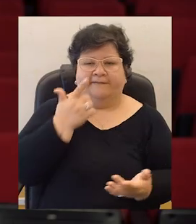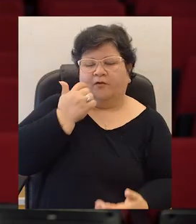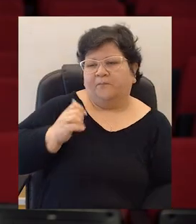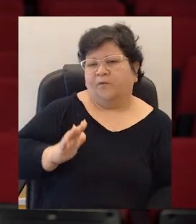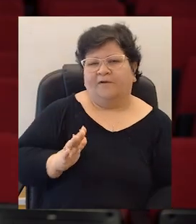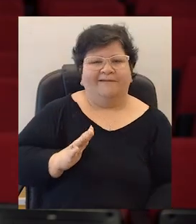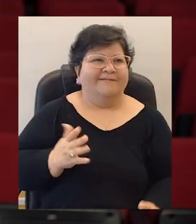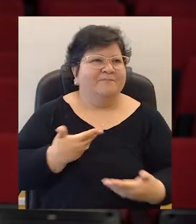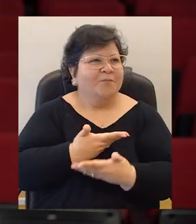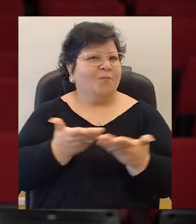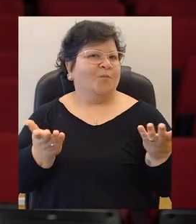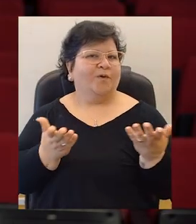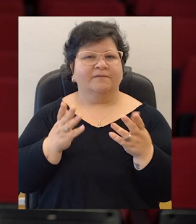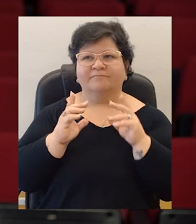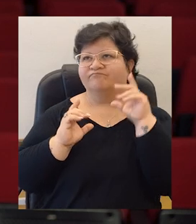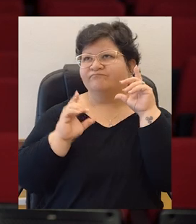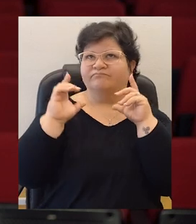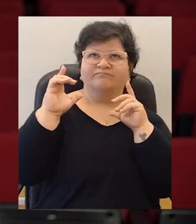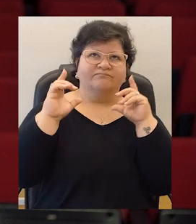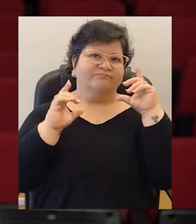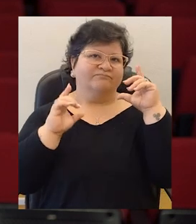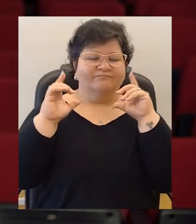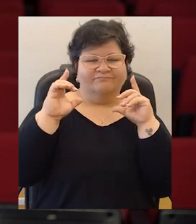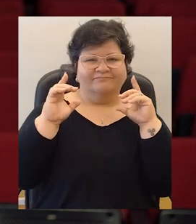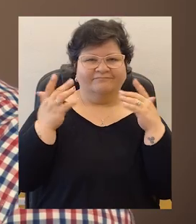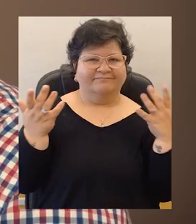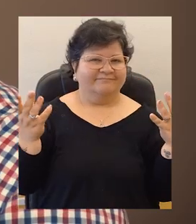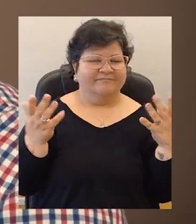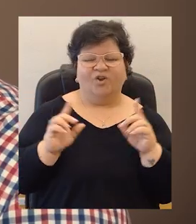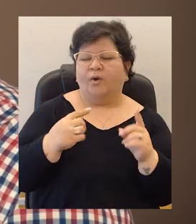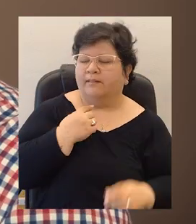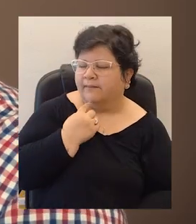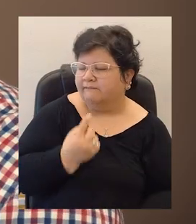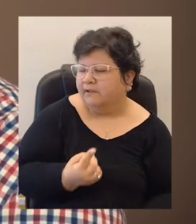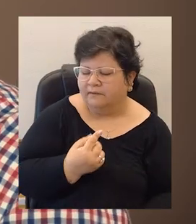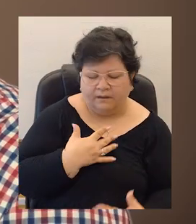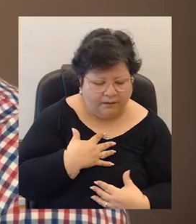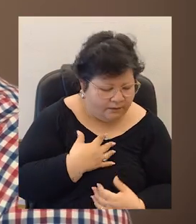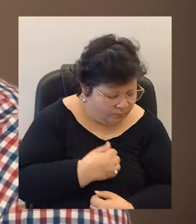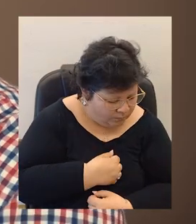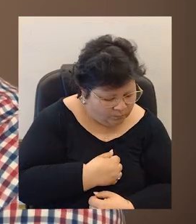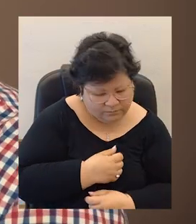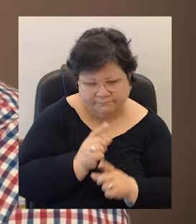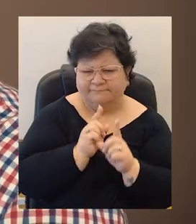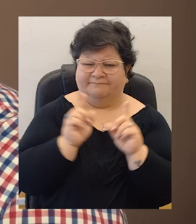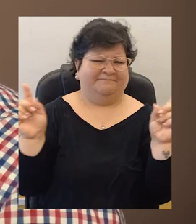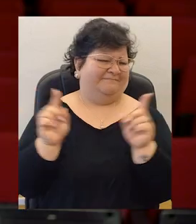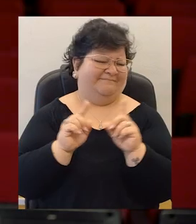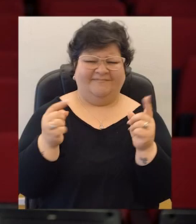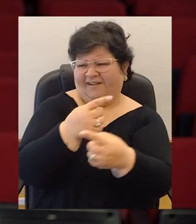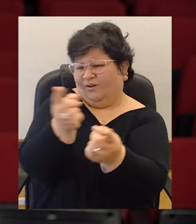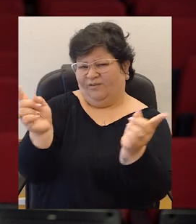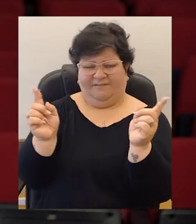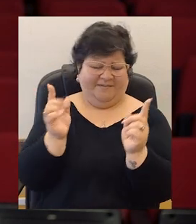es decir nos van a mostrar jamás debilidades no es lo que ve no es lo que consumen los demás